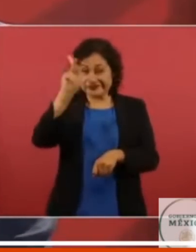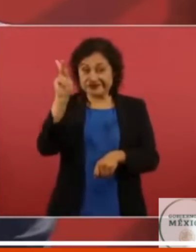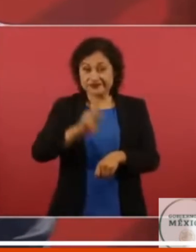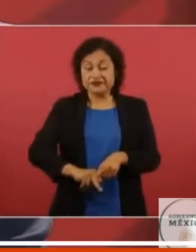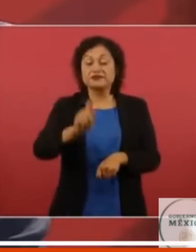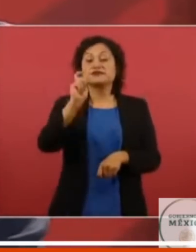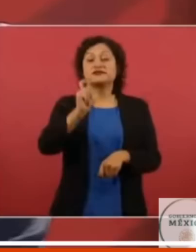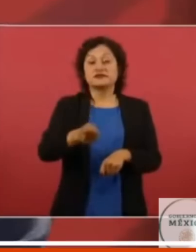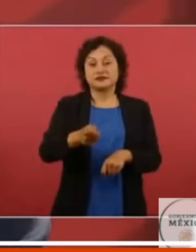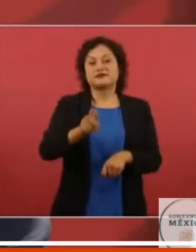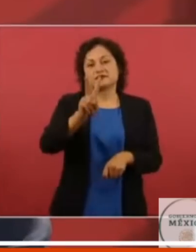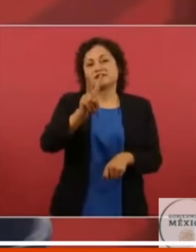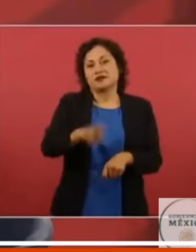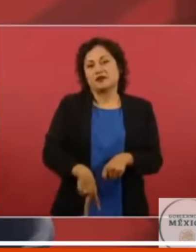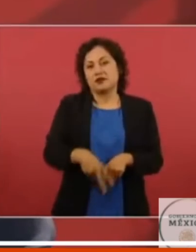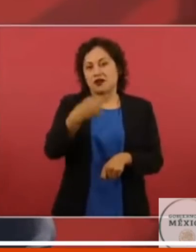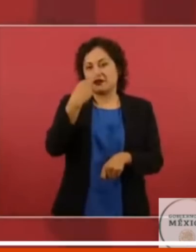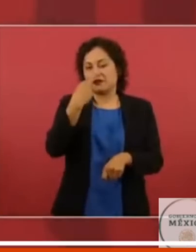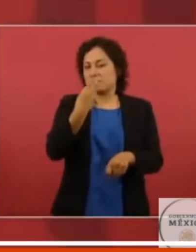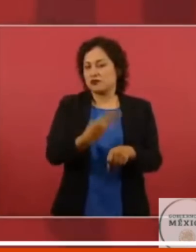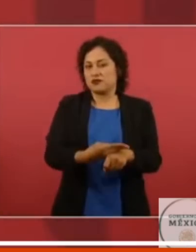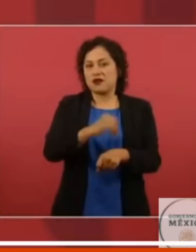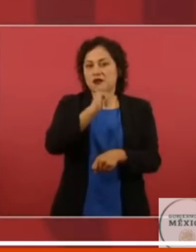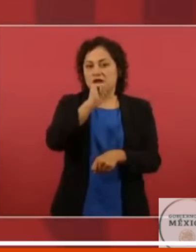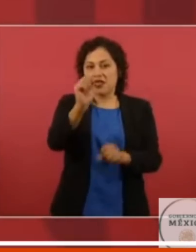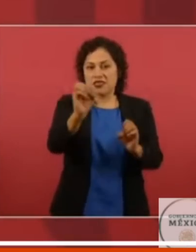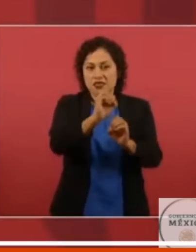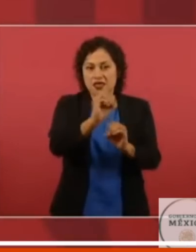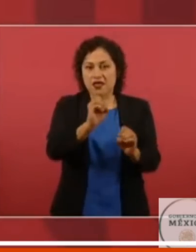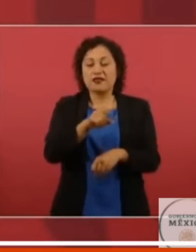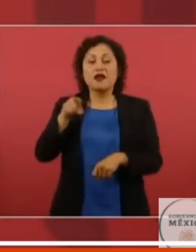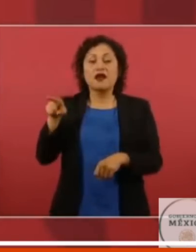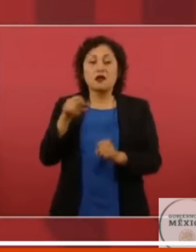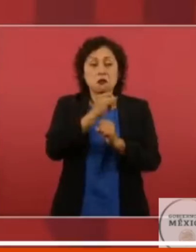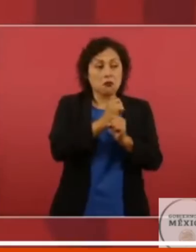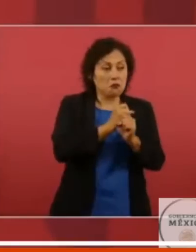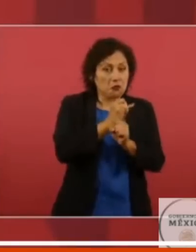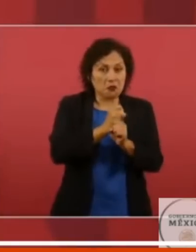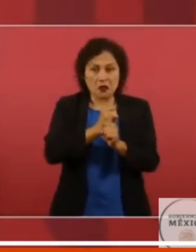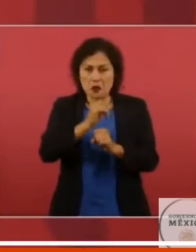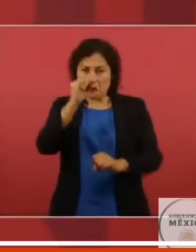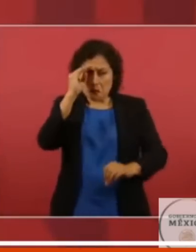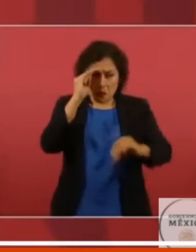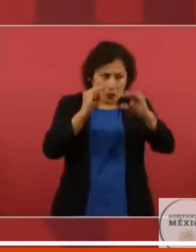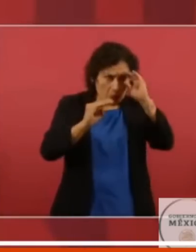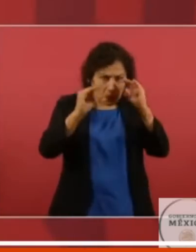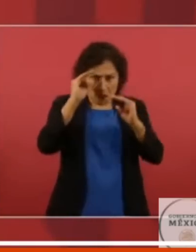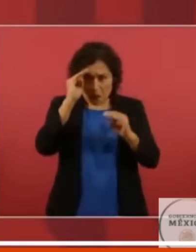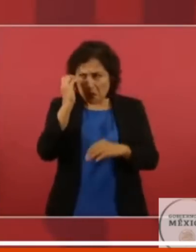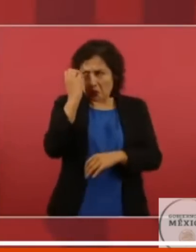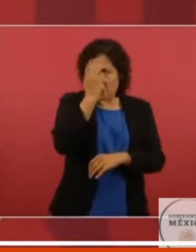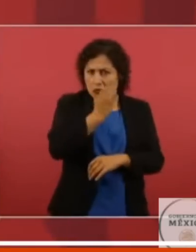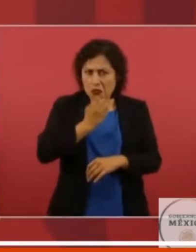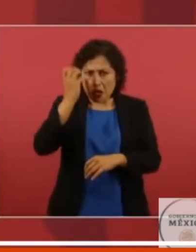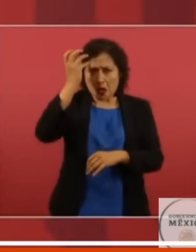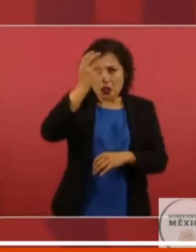que de manera irresponsable, sin tener un diagnóstico, sin saber lo que estaba sucediendo